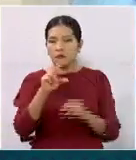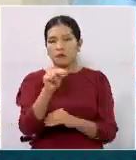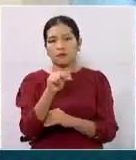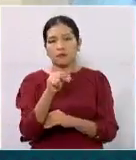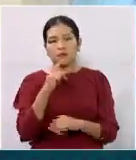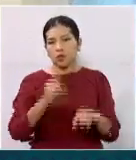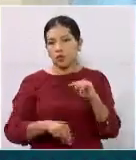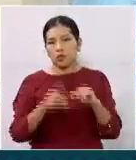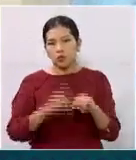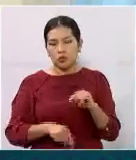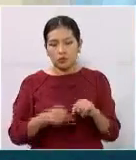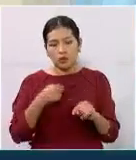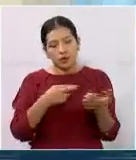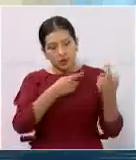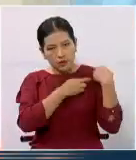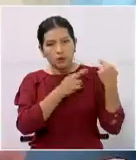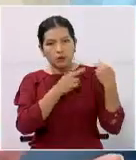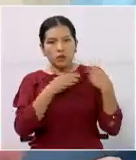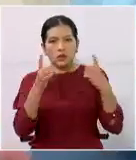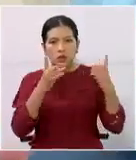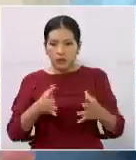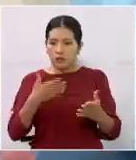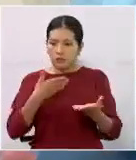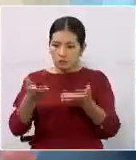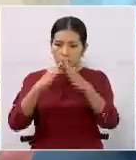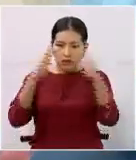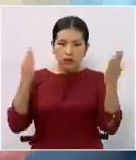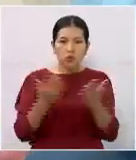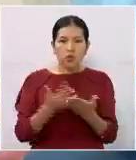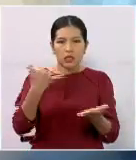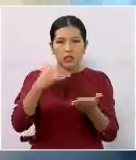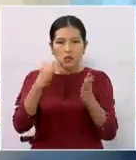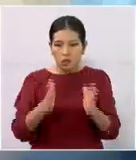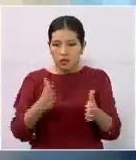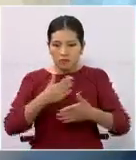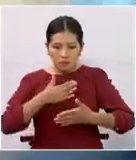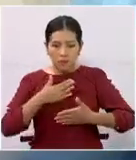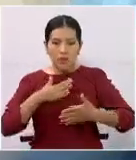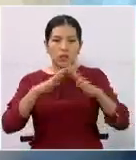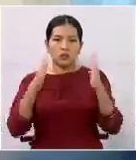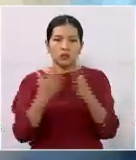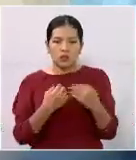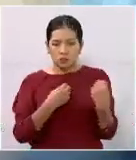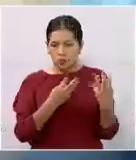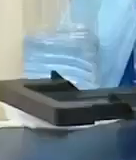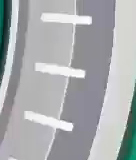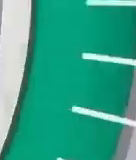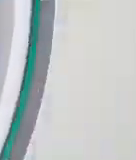que significa el dirigir una unidad educativa donde están miles de niños.